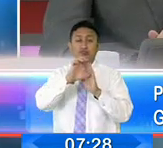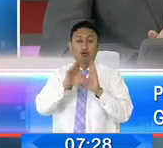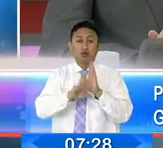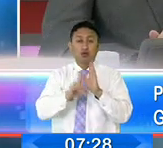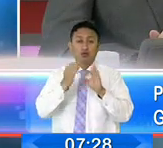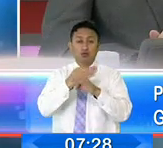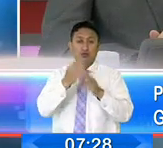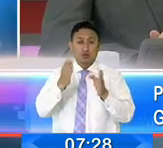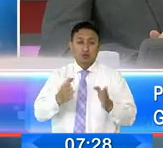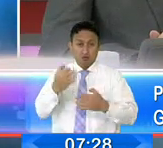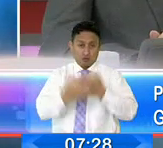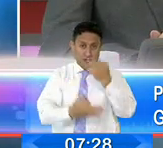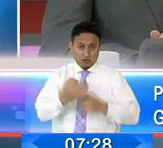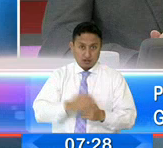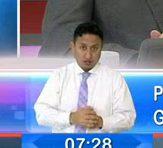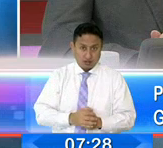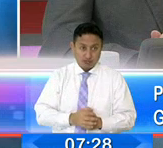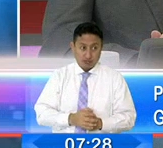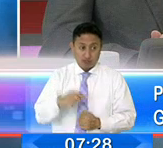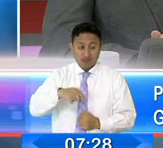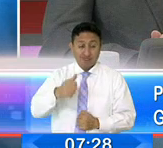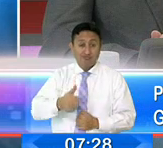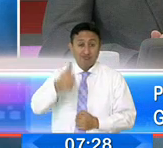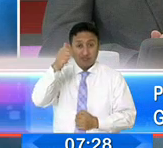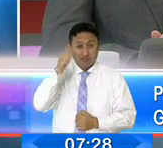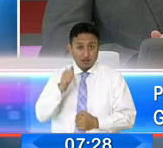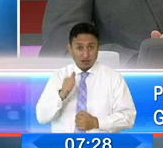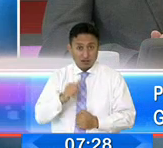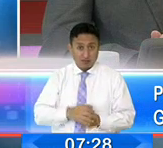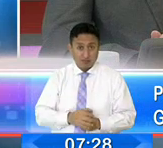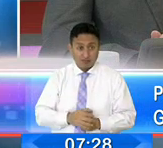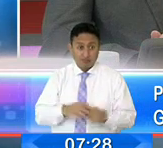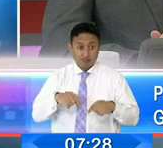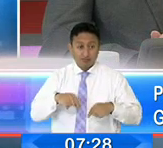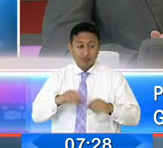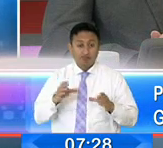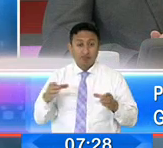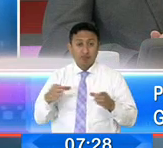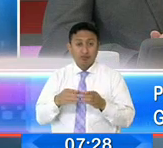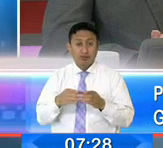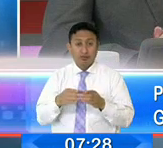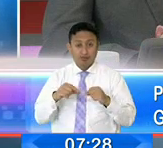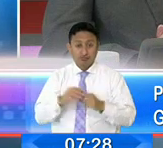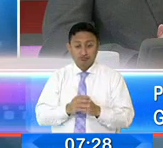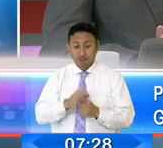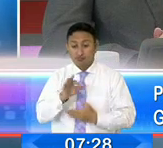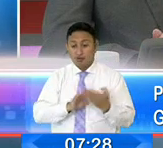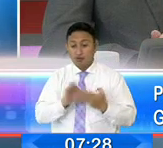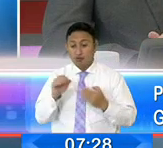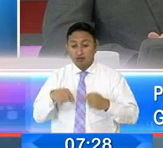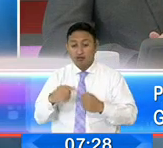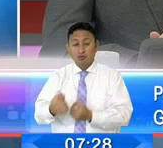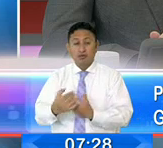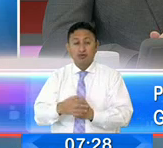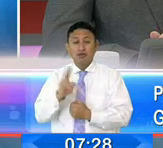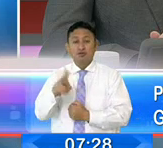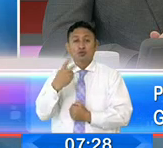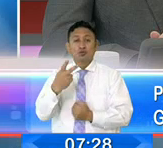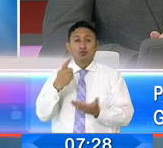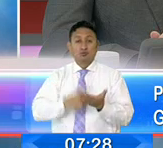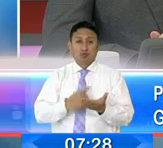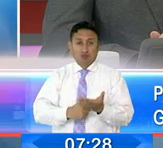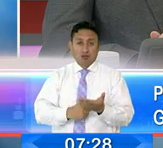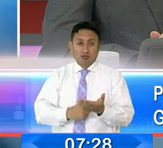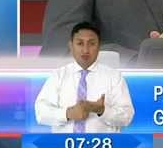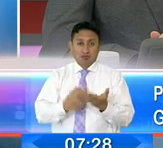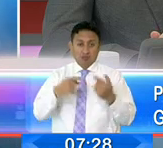Función Judicial. En este sentido, el día de ayer, precisamente, nuestra comisión ha aprobado ya el informe de segundo debate, donde